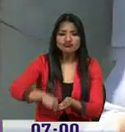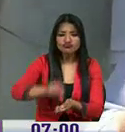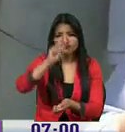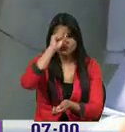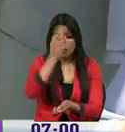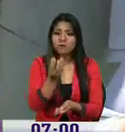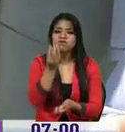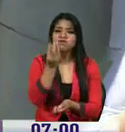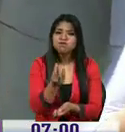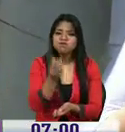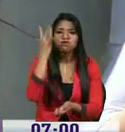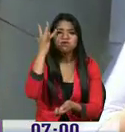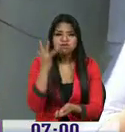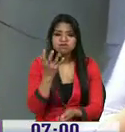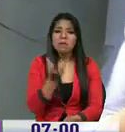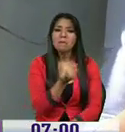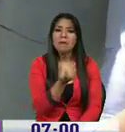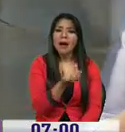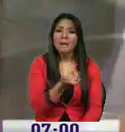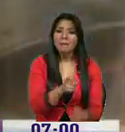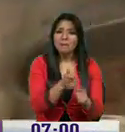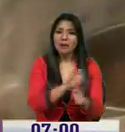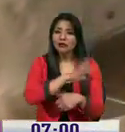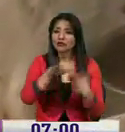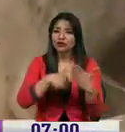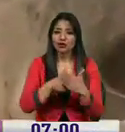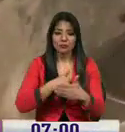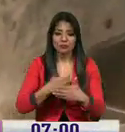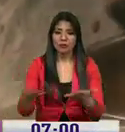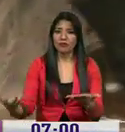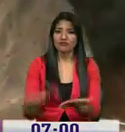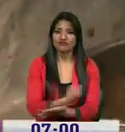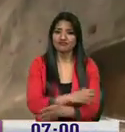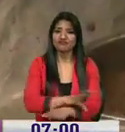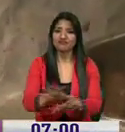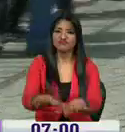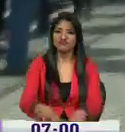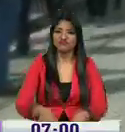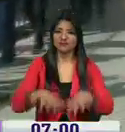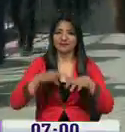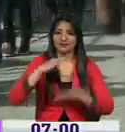melloco, papa, todo lo que da nuestra hermosa tierra de aquí del Cantón Mejía.